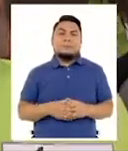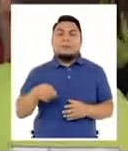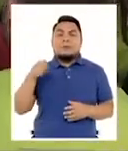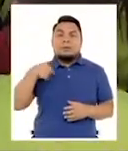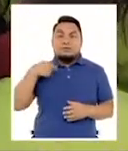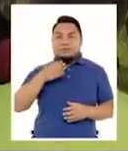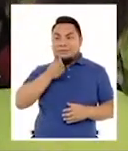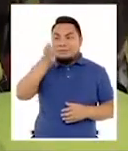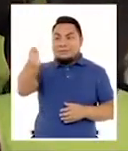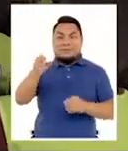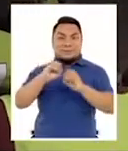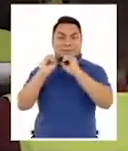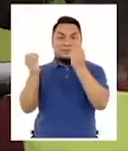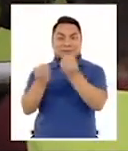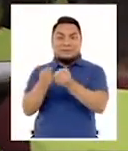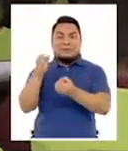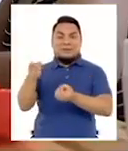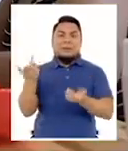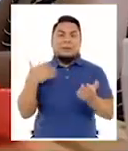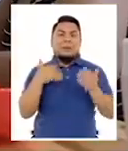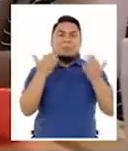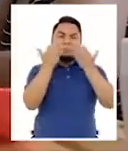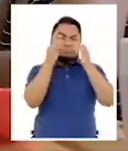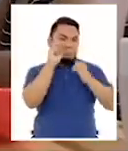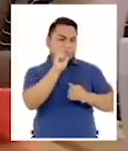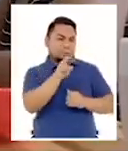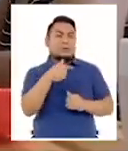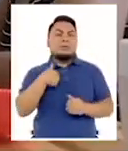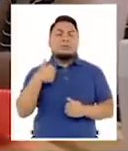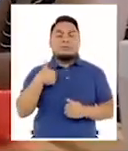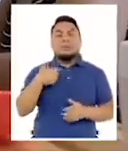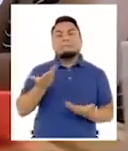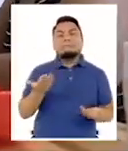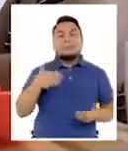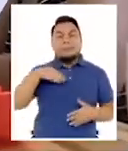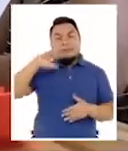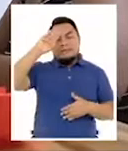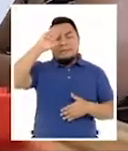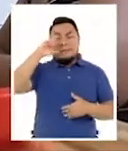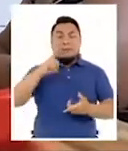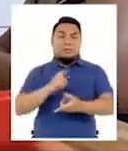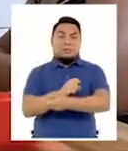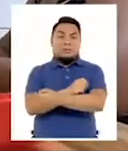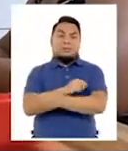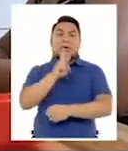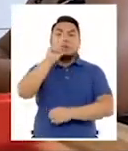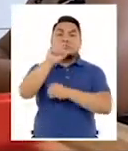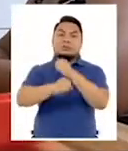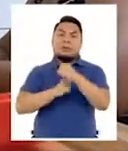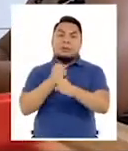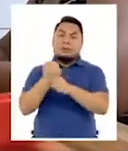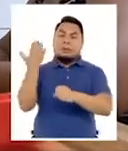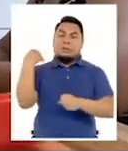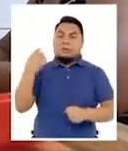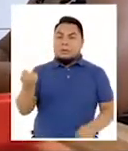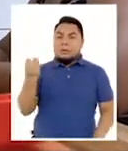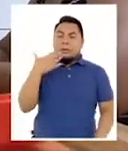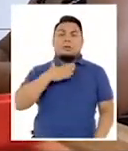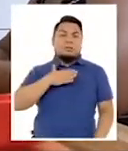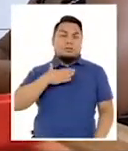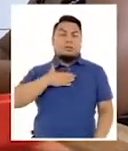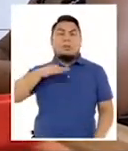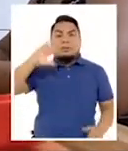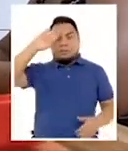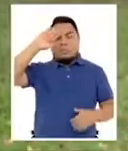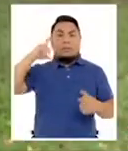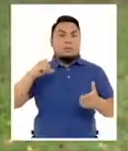Llego a Esperantra a través de las redes sociales. Yo soy paciente oncológica. Hace 2 años me detectaron cáncer